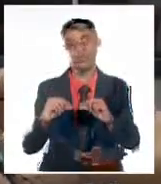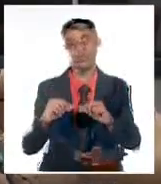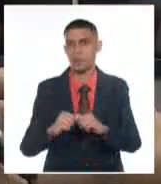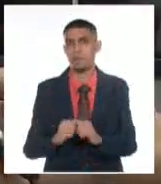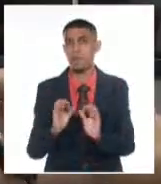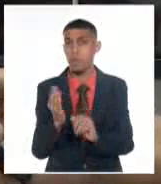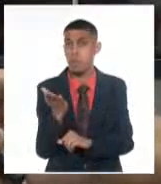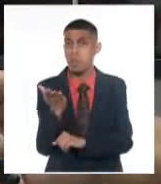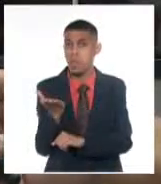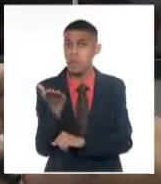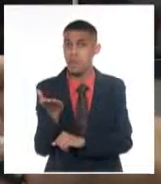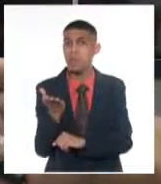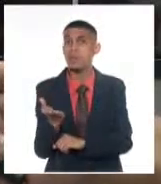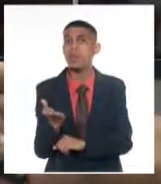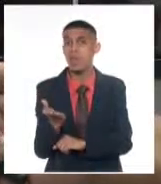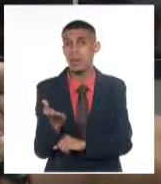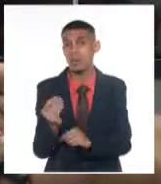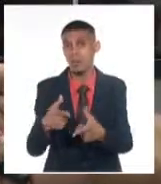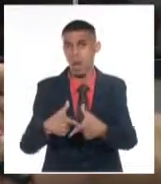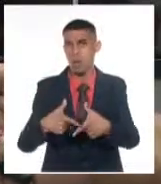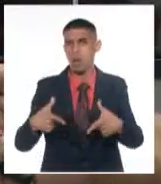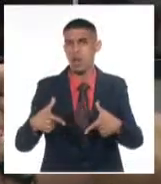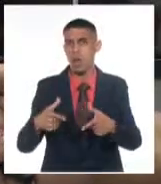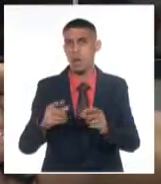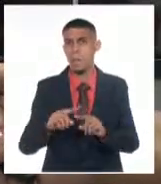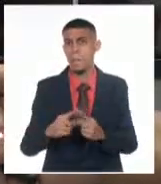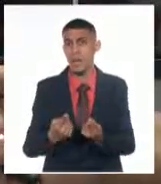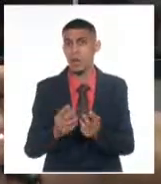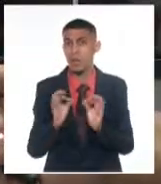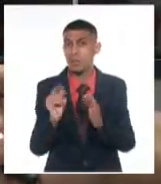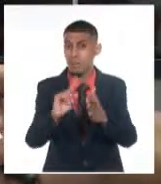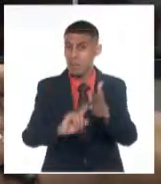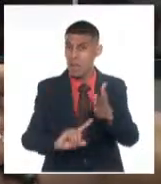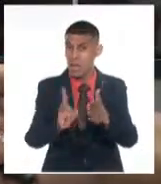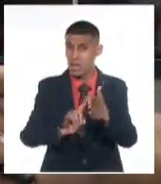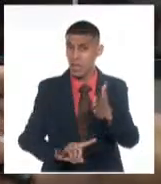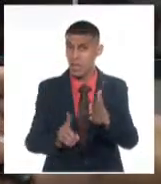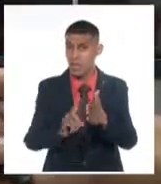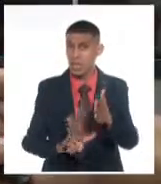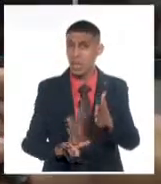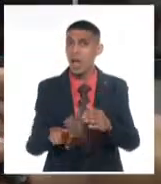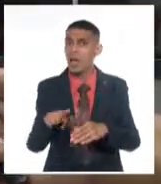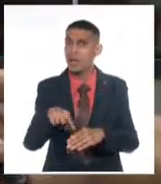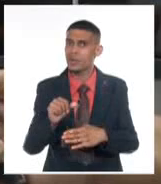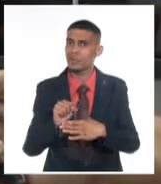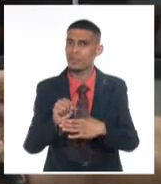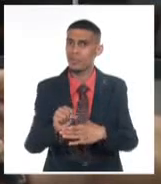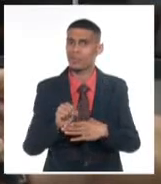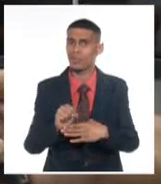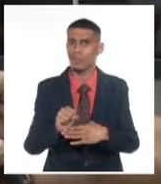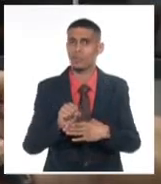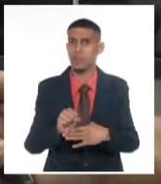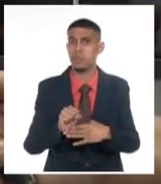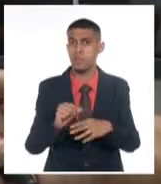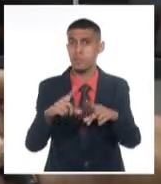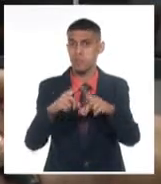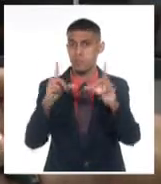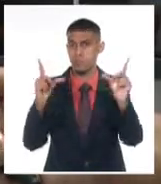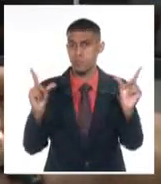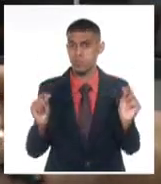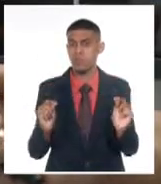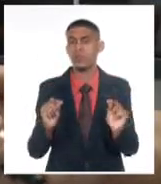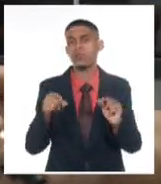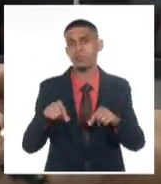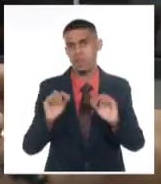considerarse que es elevada, ocurre en un corto periodo de tiempo, pero la energía que hay que servir en el país realmente tiende a